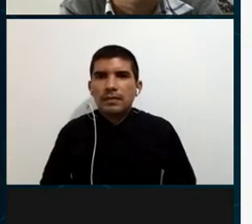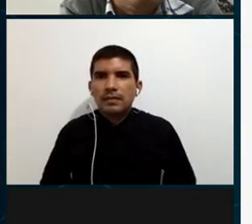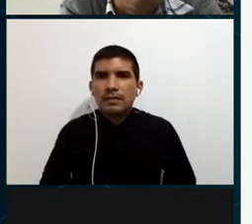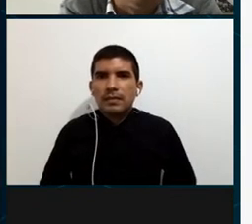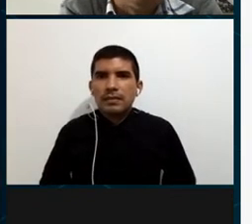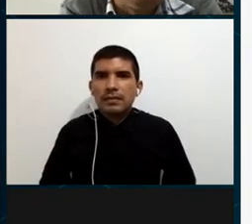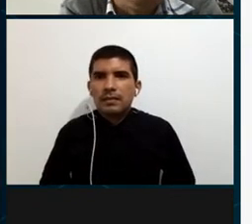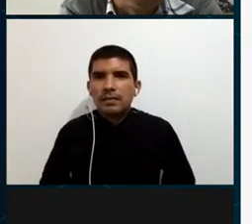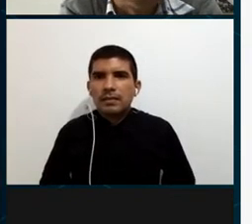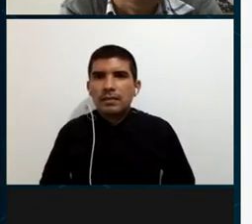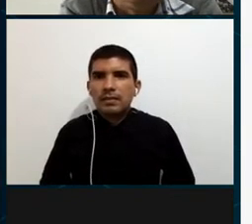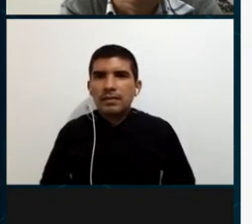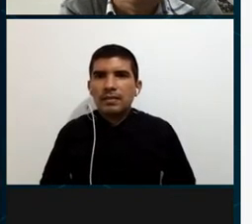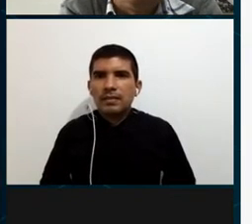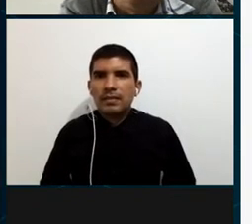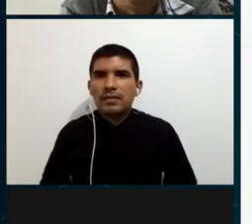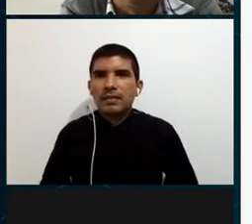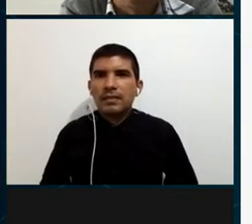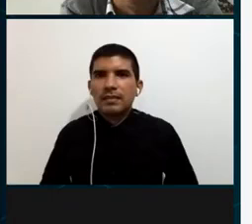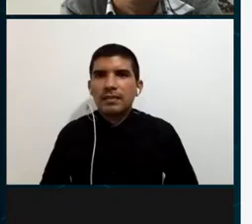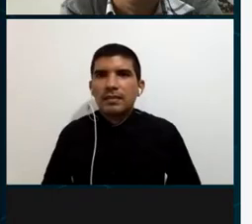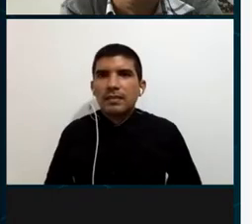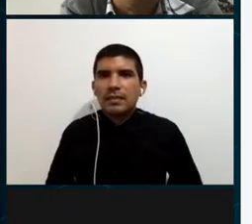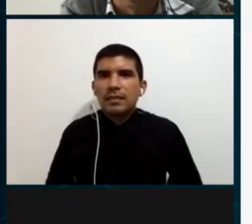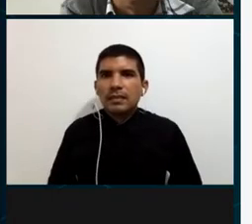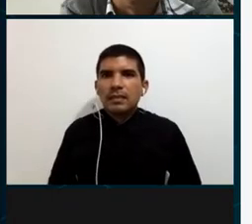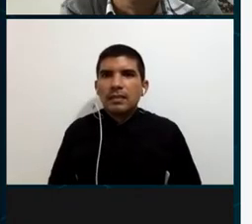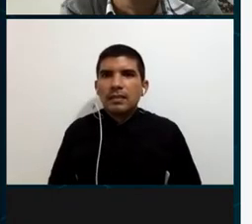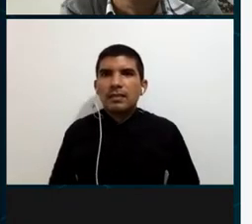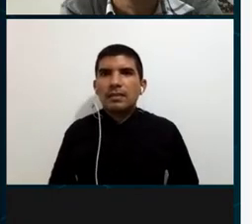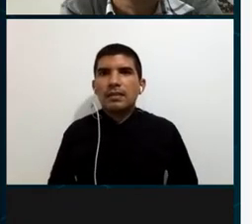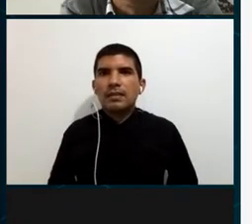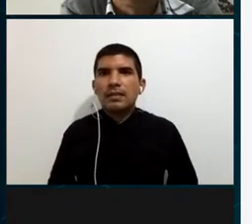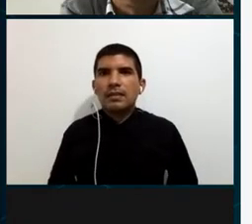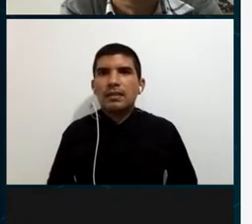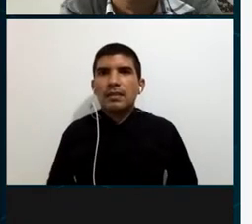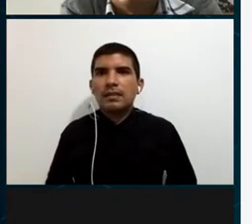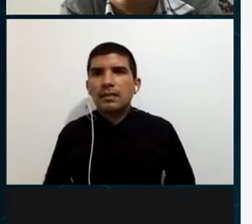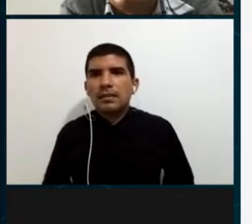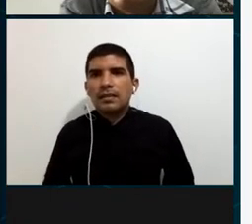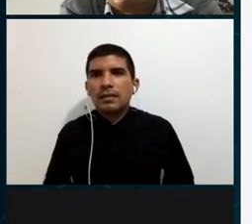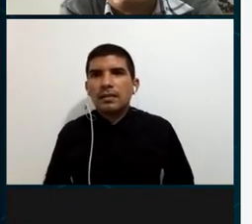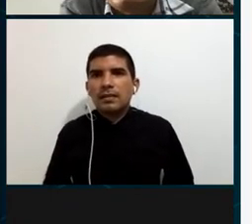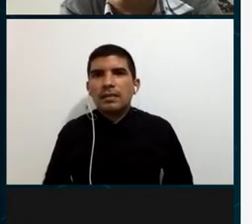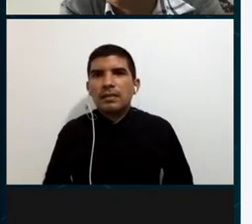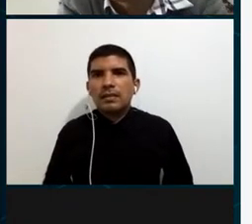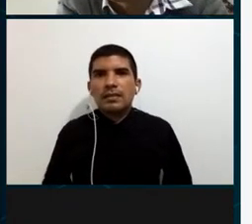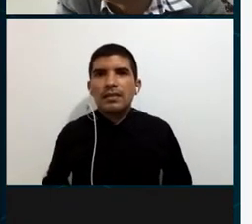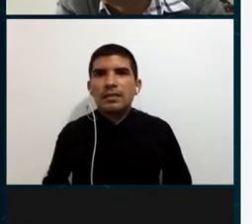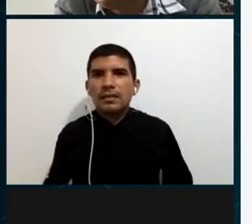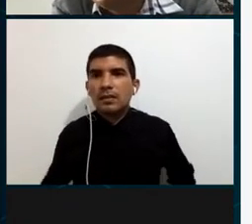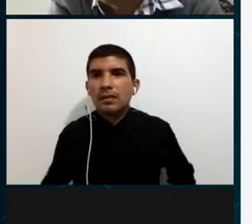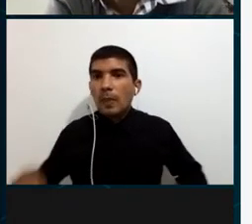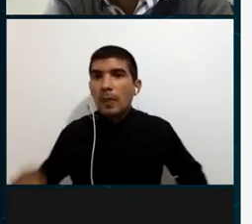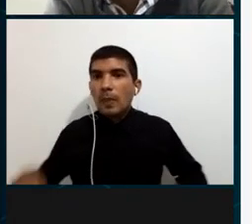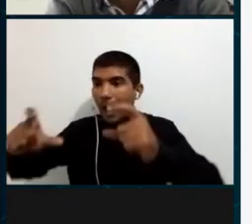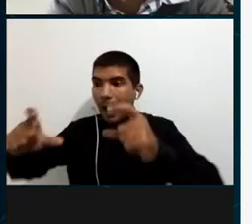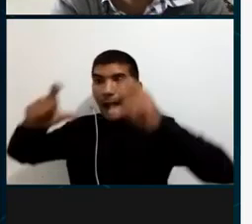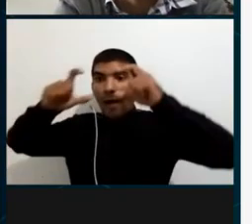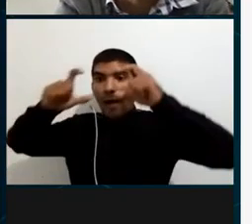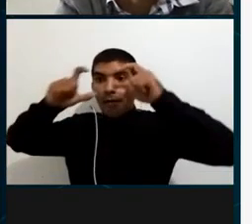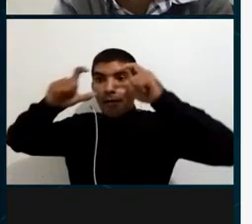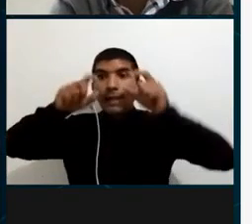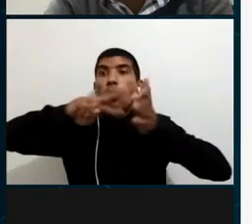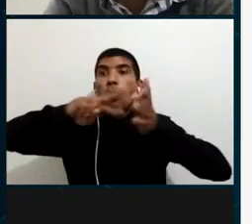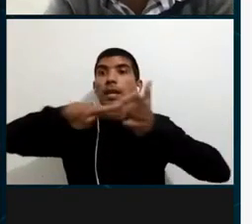Y creo que eso es la tecnología. La tecnología lo que nos permite es hacer cosas que antes no podíamos. Él veía bien y digamos